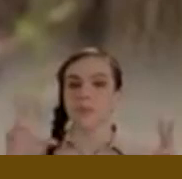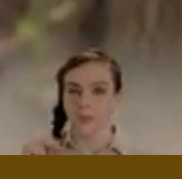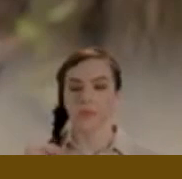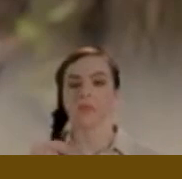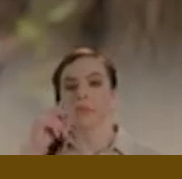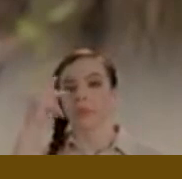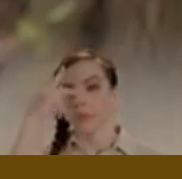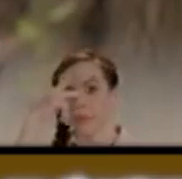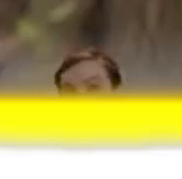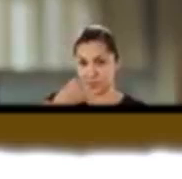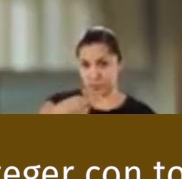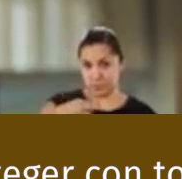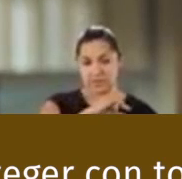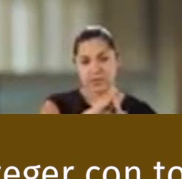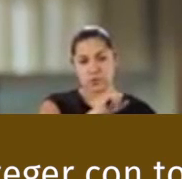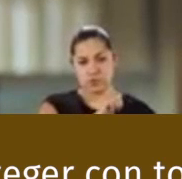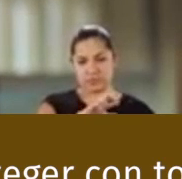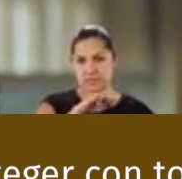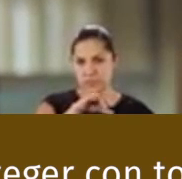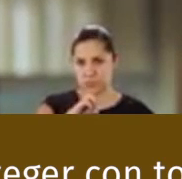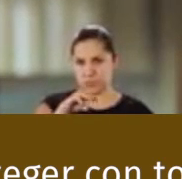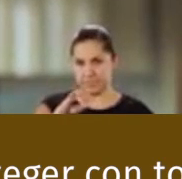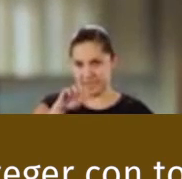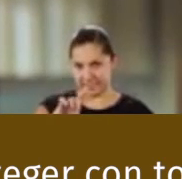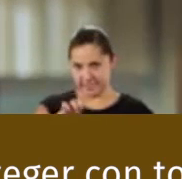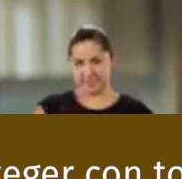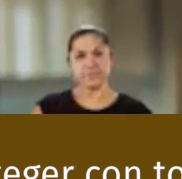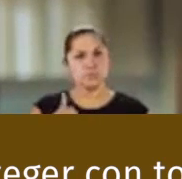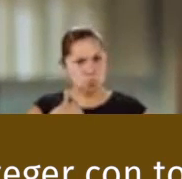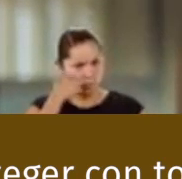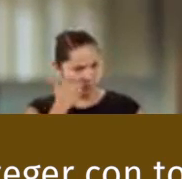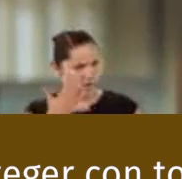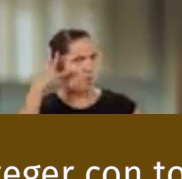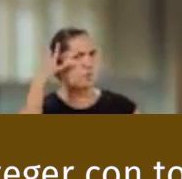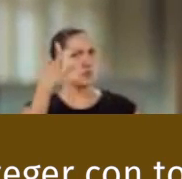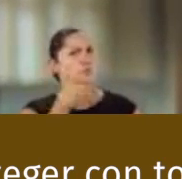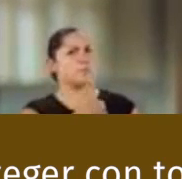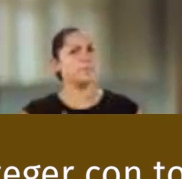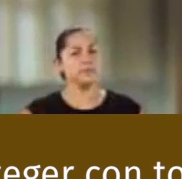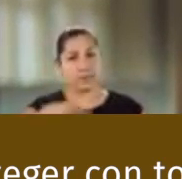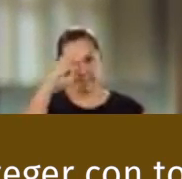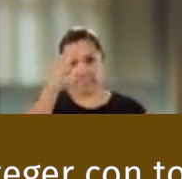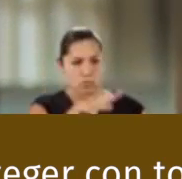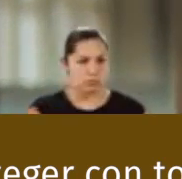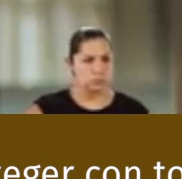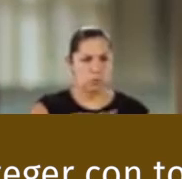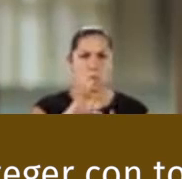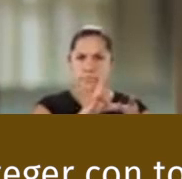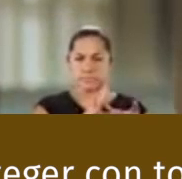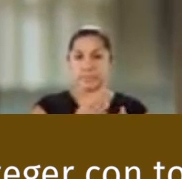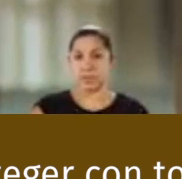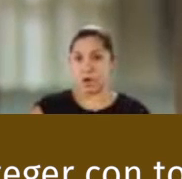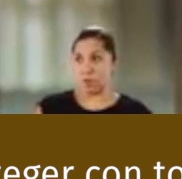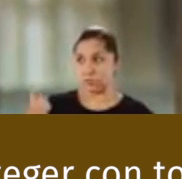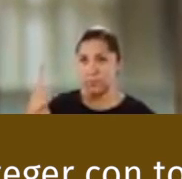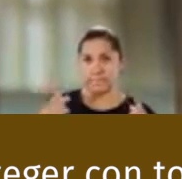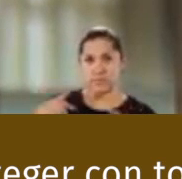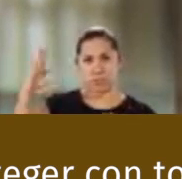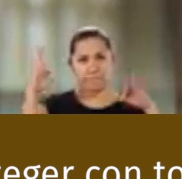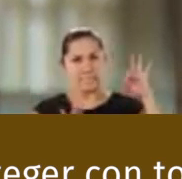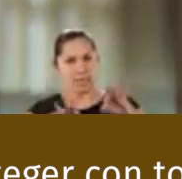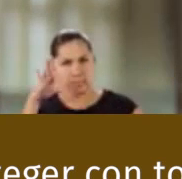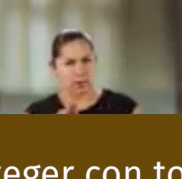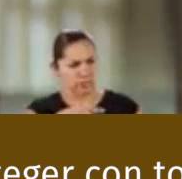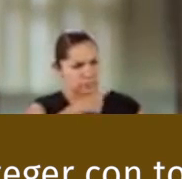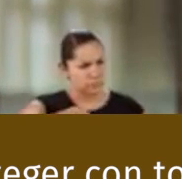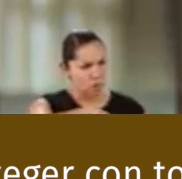pueblos y países. José Antonio Meade, abanderado de la coalición Todos por México, que conforman los partidos Revolucionario Institucional,